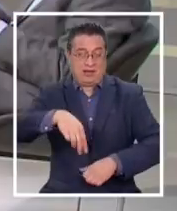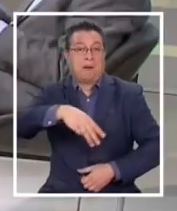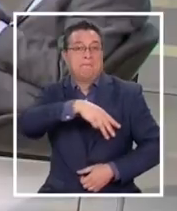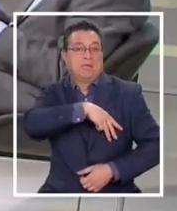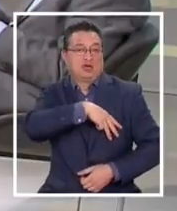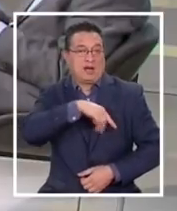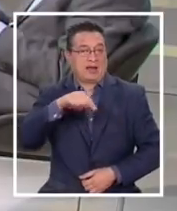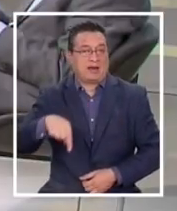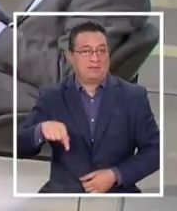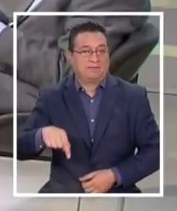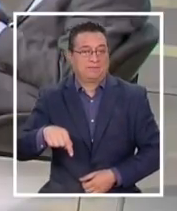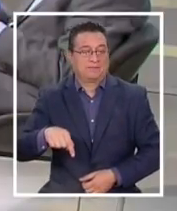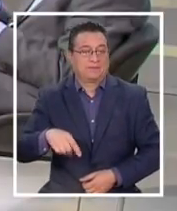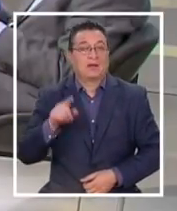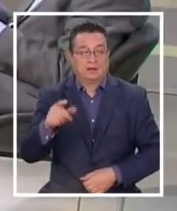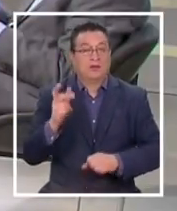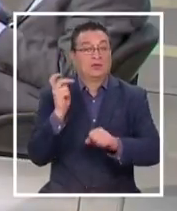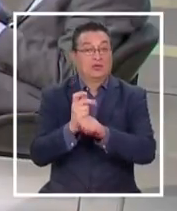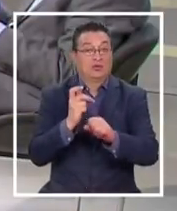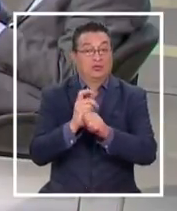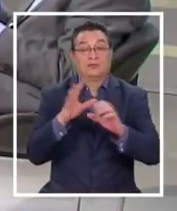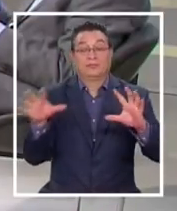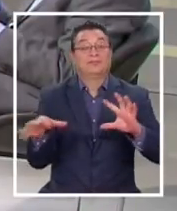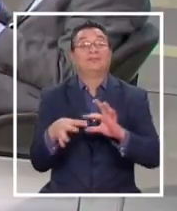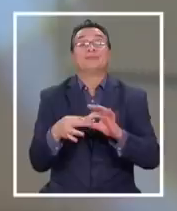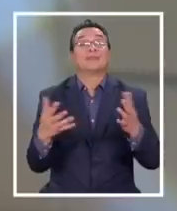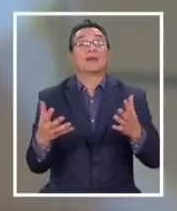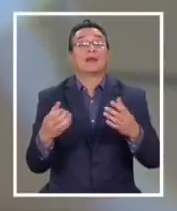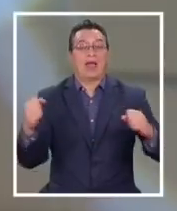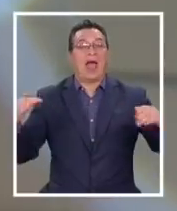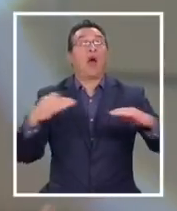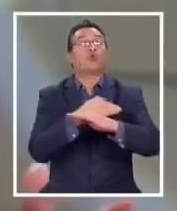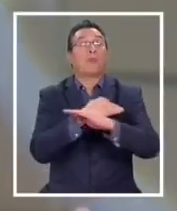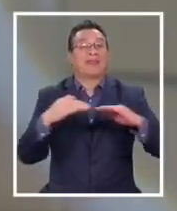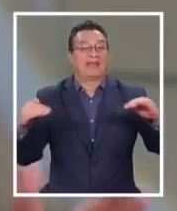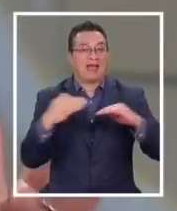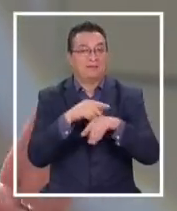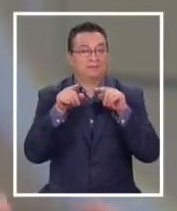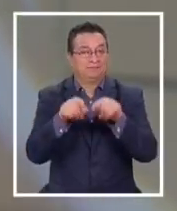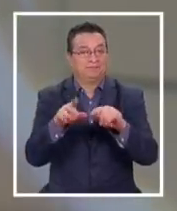metropolitana. Eso quiere decir que este es un delito que está muy relacionado con las autopistas.